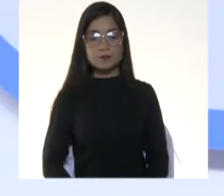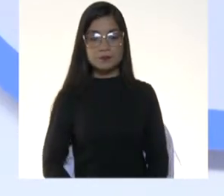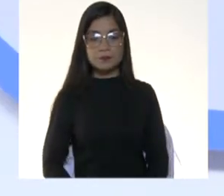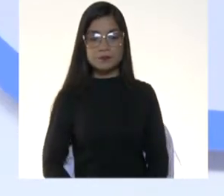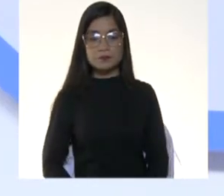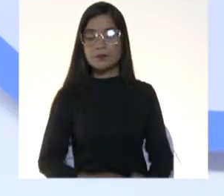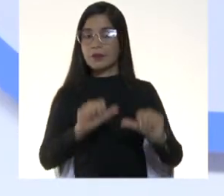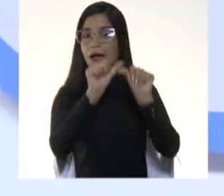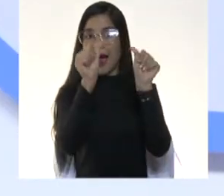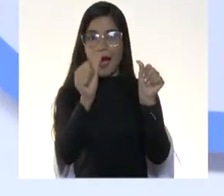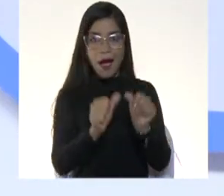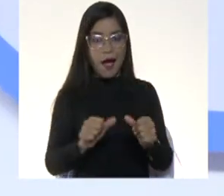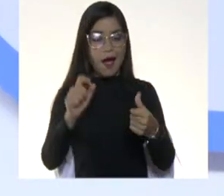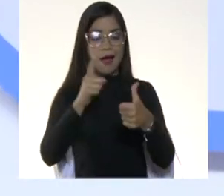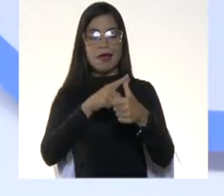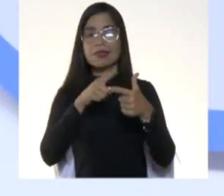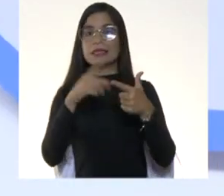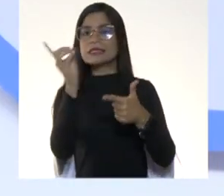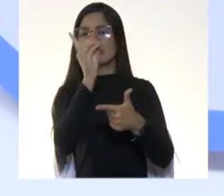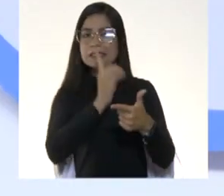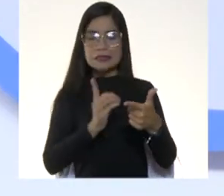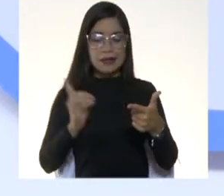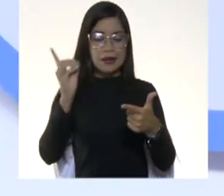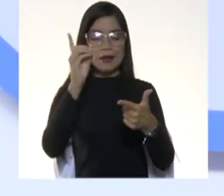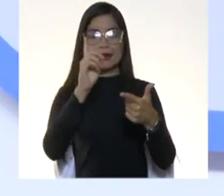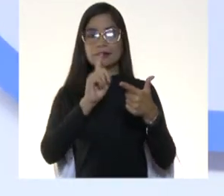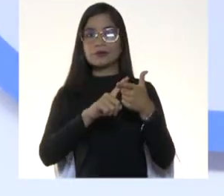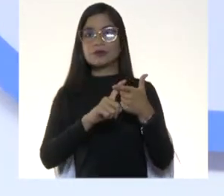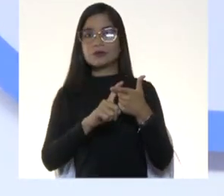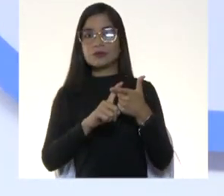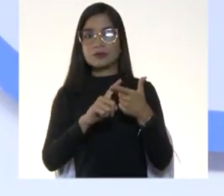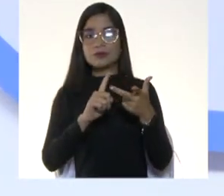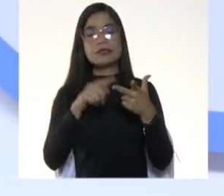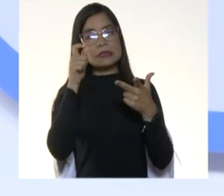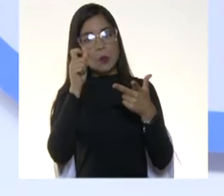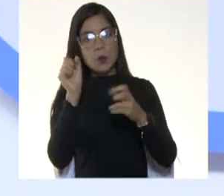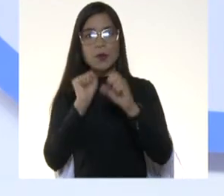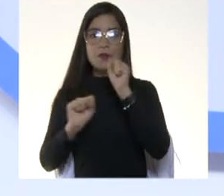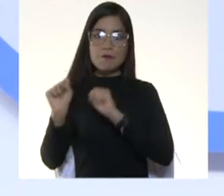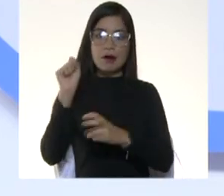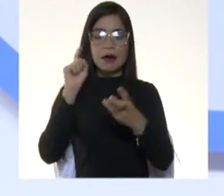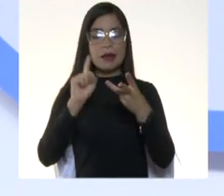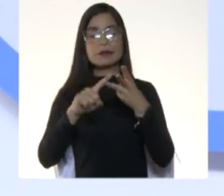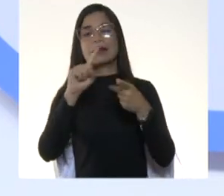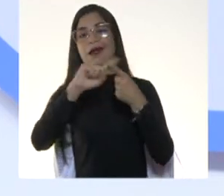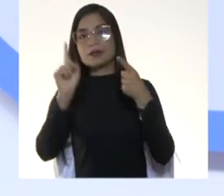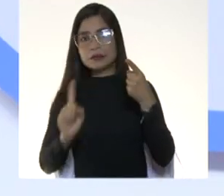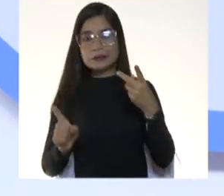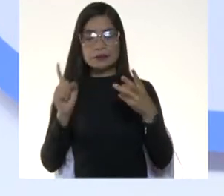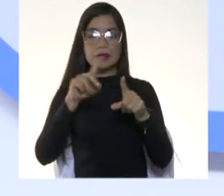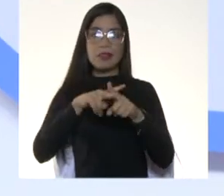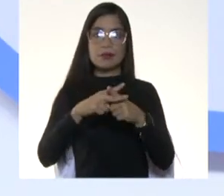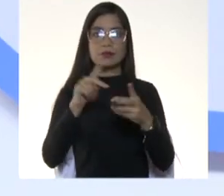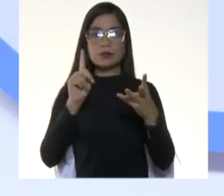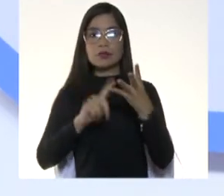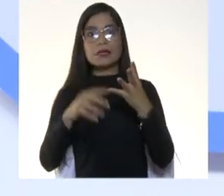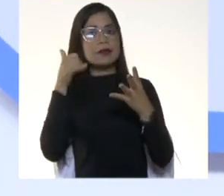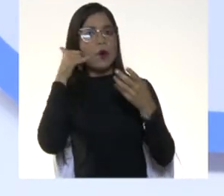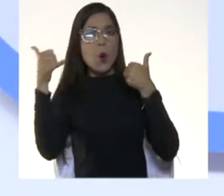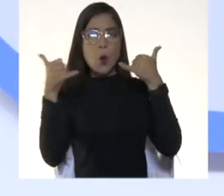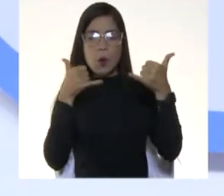especialidades. Tienes arte, artes gráficas, artes puro, tienes seguridad y defensa, tienes electricidad electrónica,